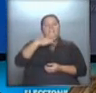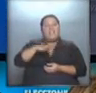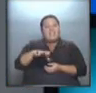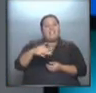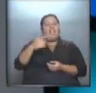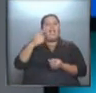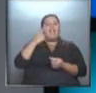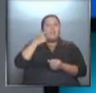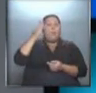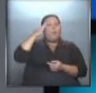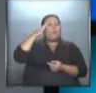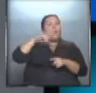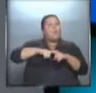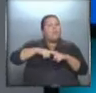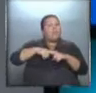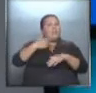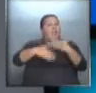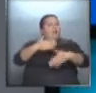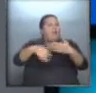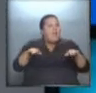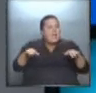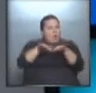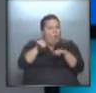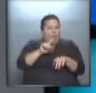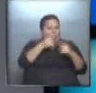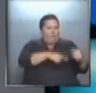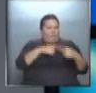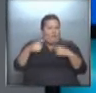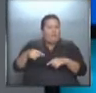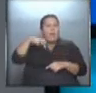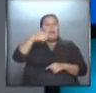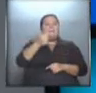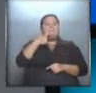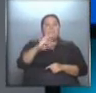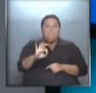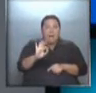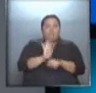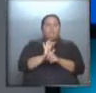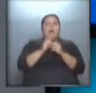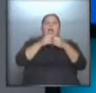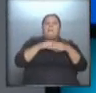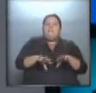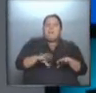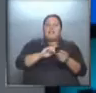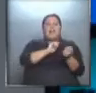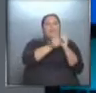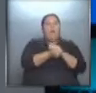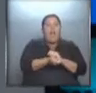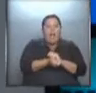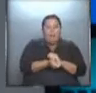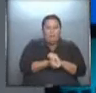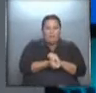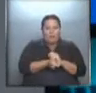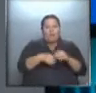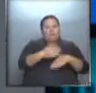instituciones y la cultura política no evolucionan a la misma velocidad. Es decir, las PASO introducen una transformación